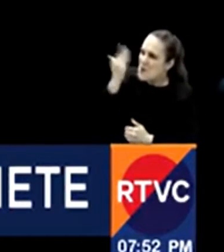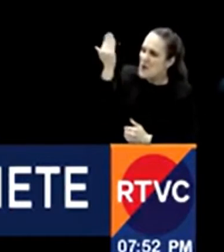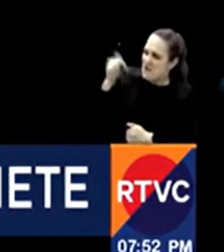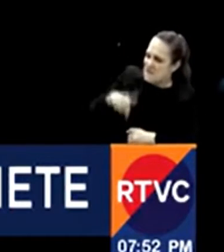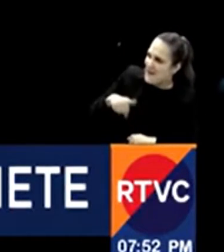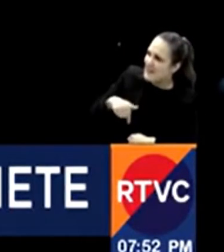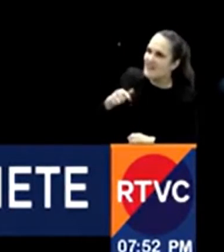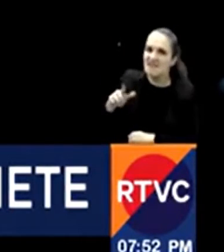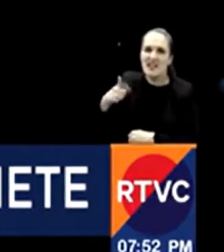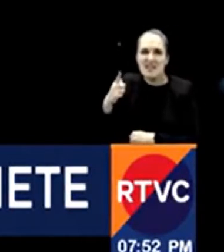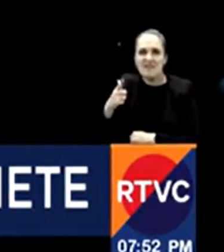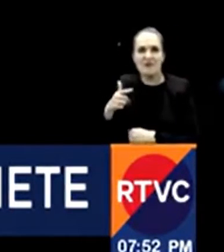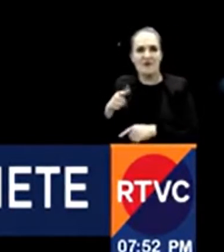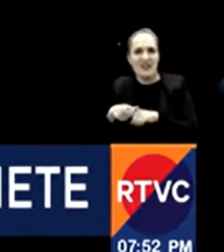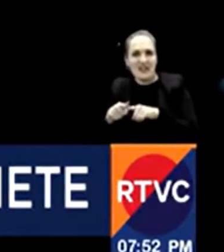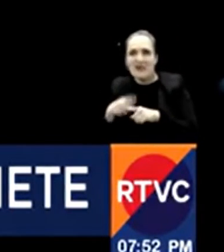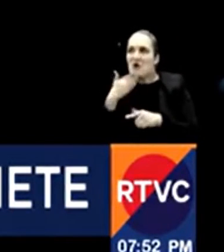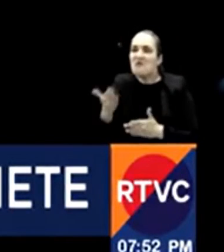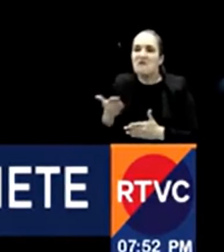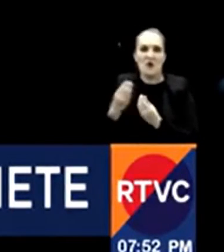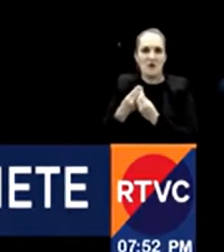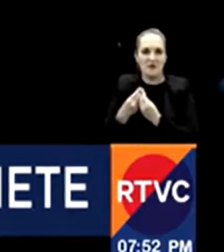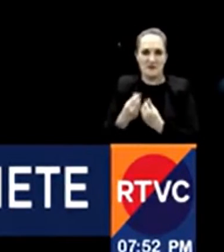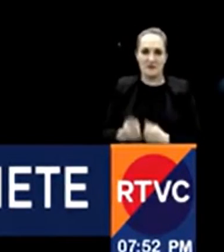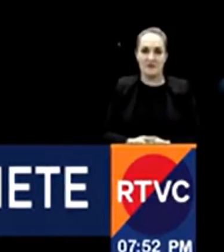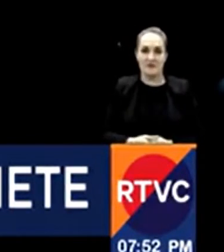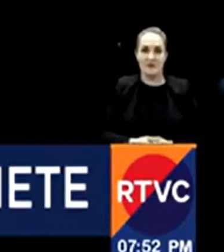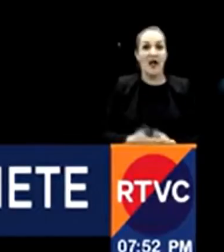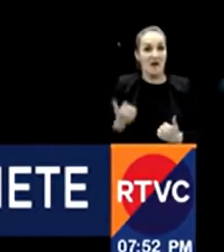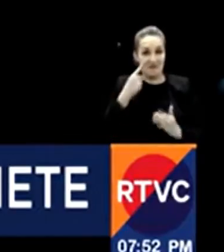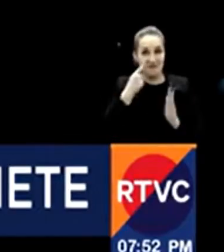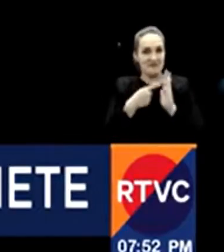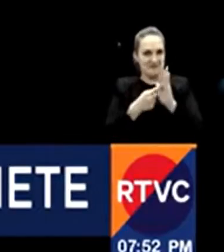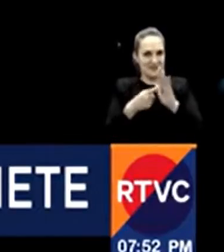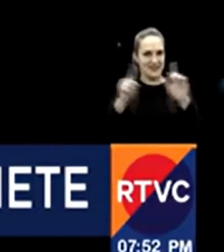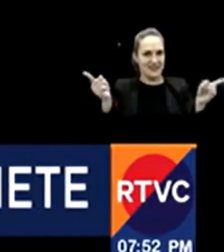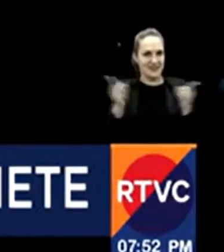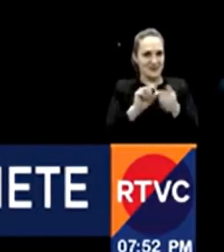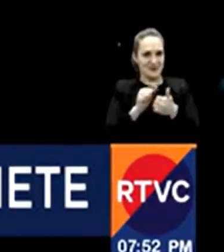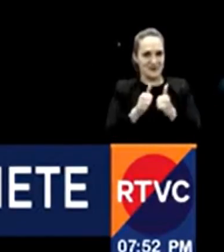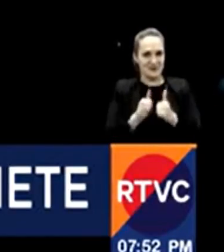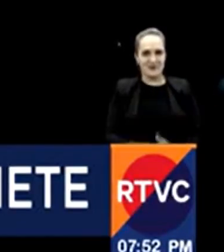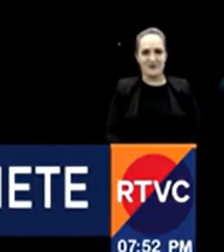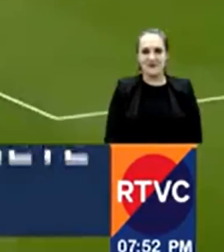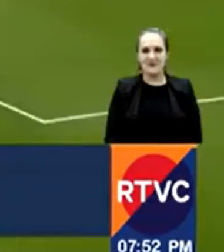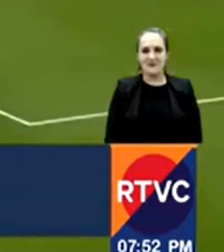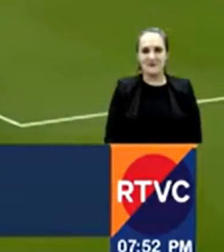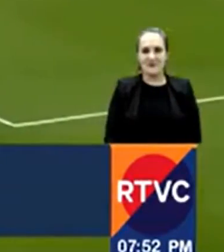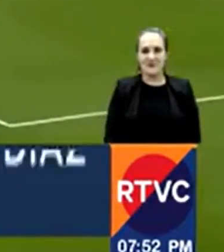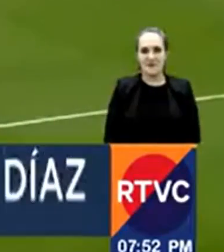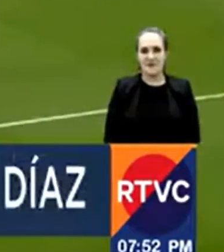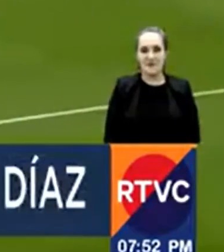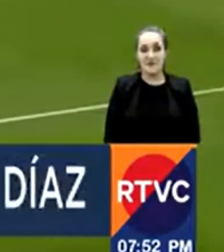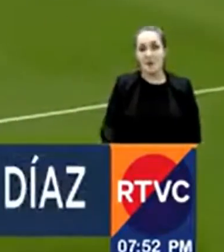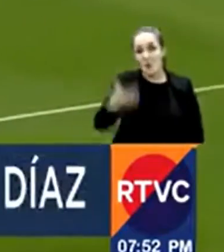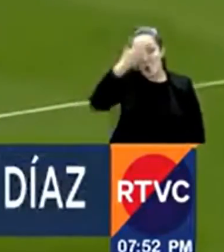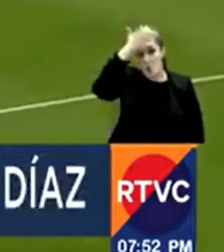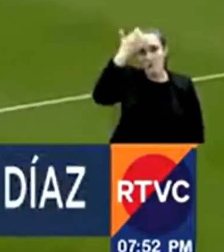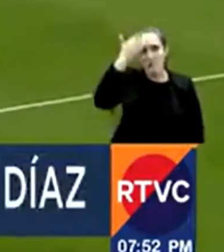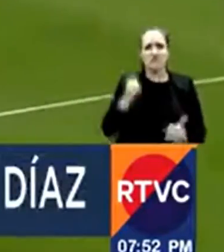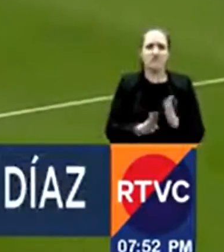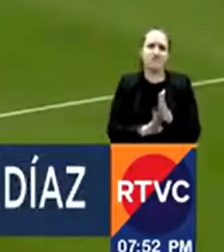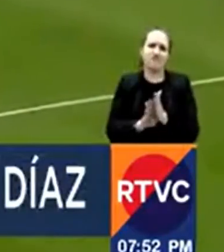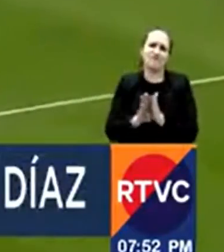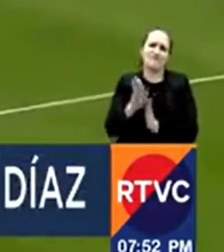las expectativas que tiene. Con esto nosotros hacemos nuestro repaso en el resumen deportivo del día. Luis Díaz vive los mejores momentos